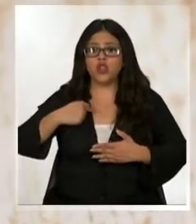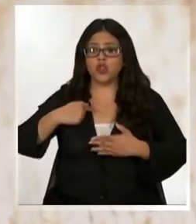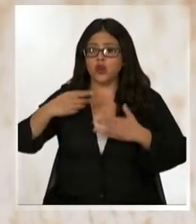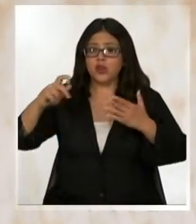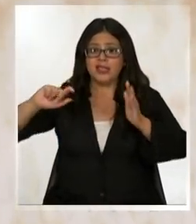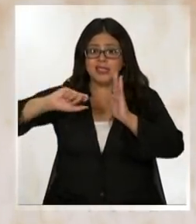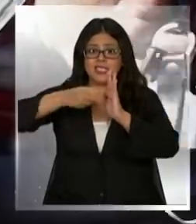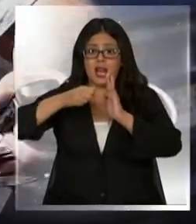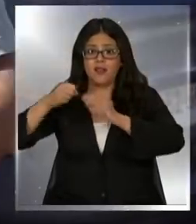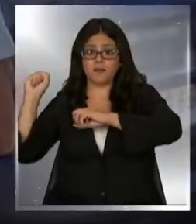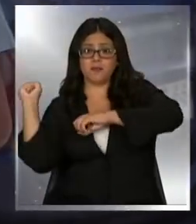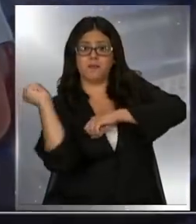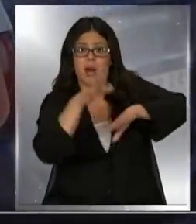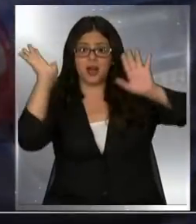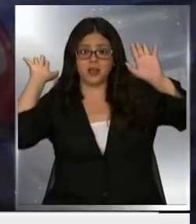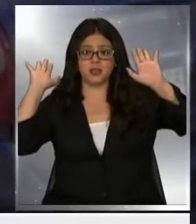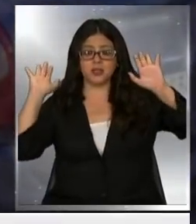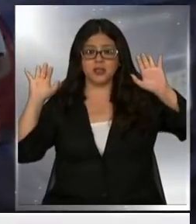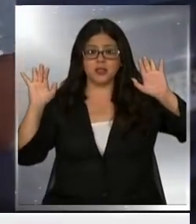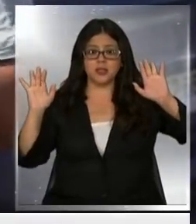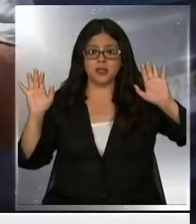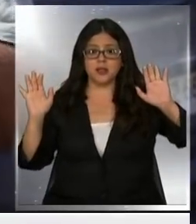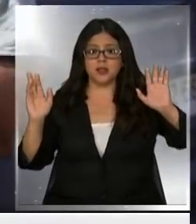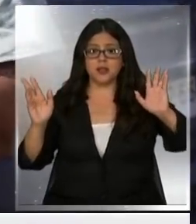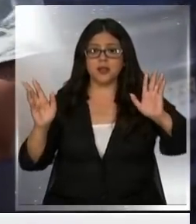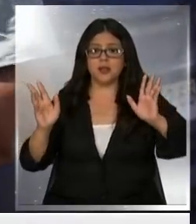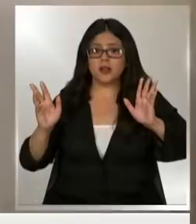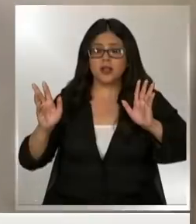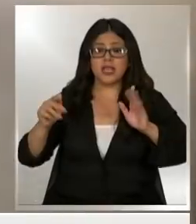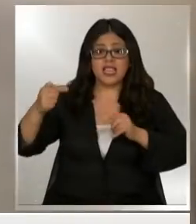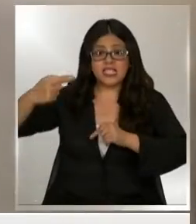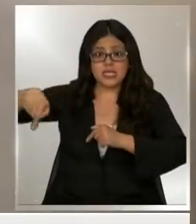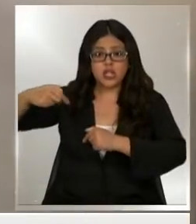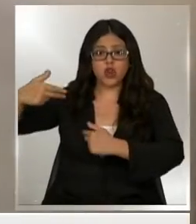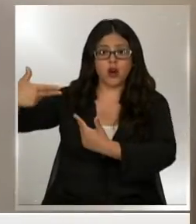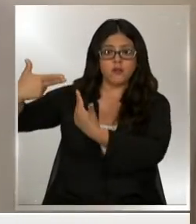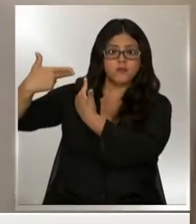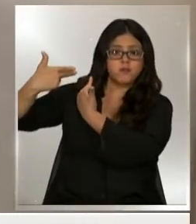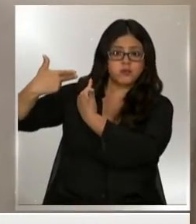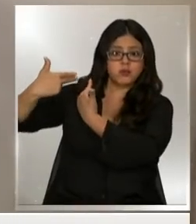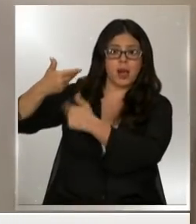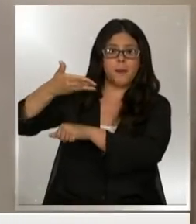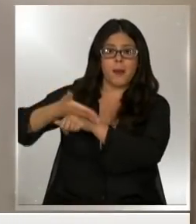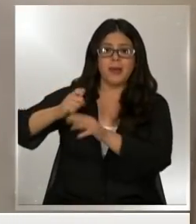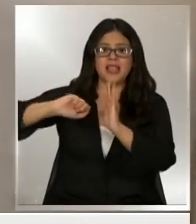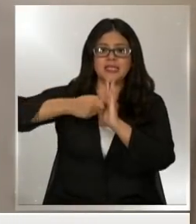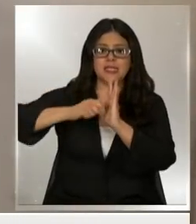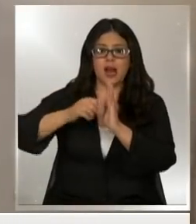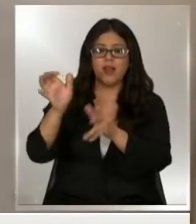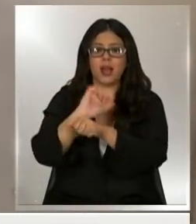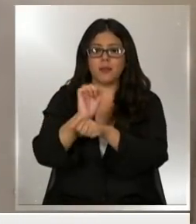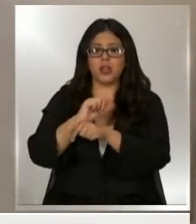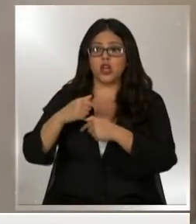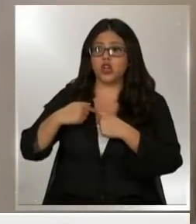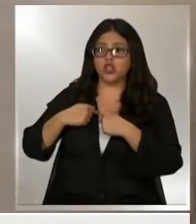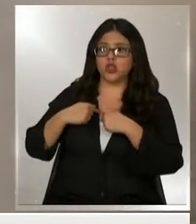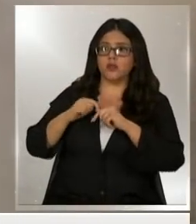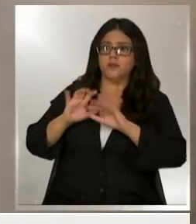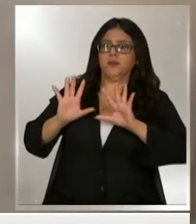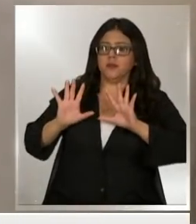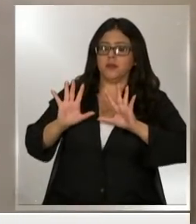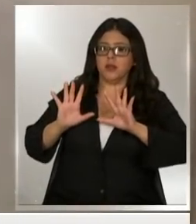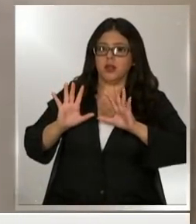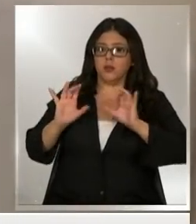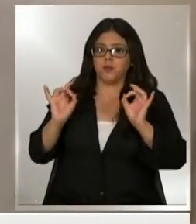llave hacia la calle por un instinto y con pistolas me apuntan y me piden la llave de la camioneta. Tuve un lapso de